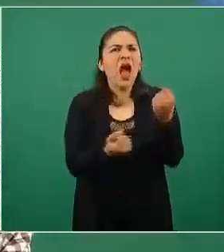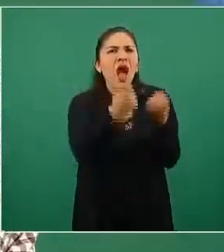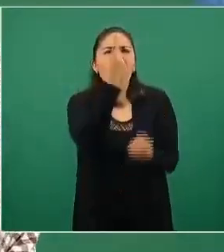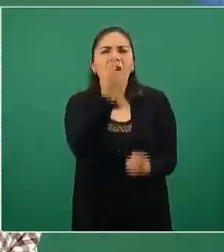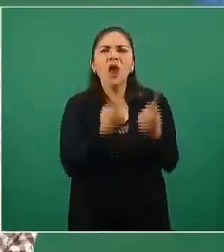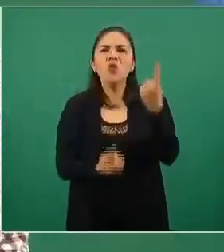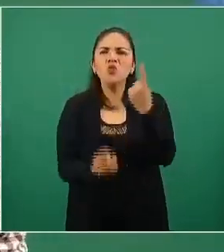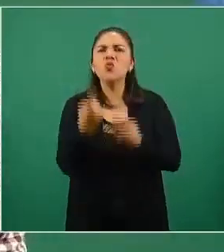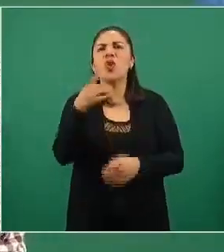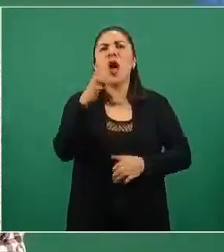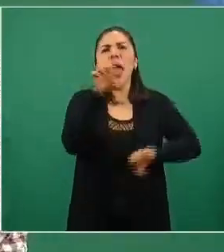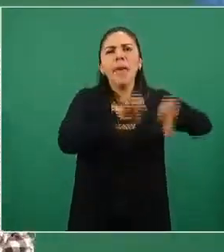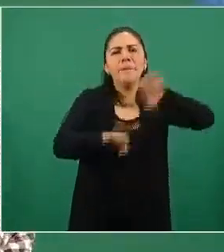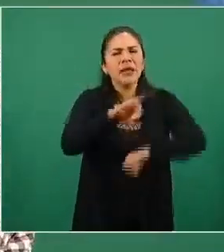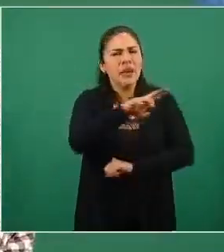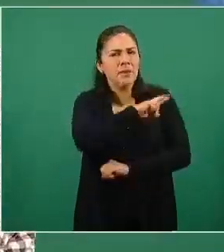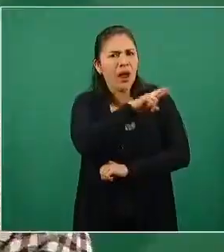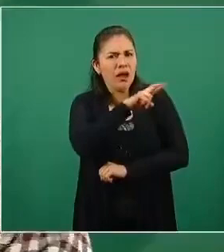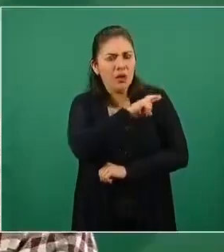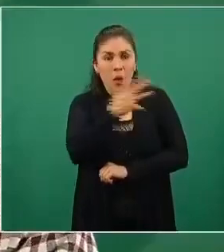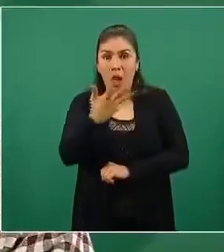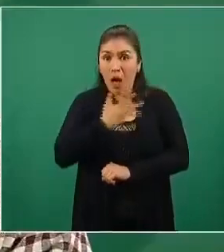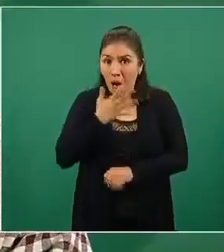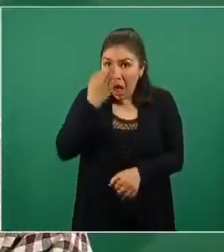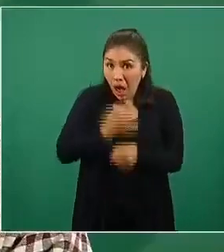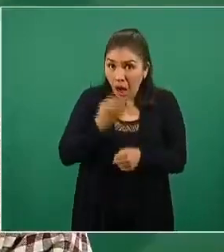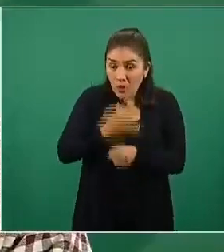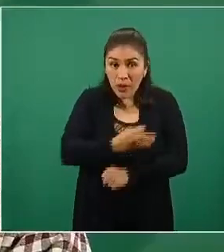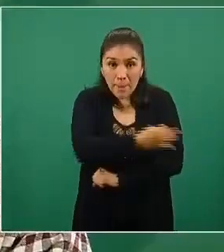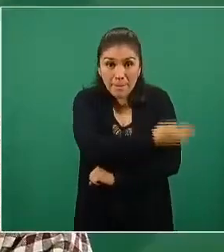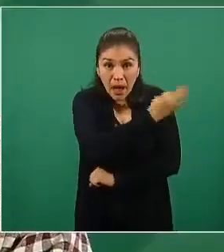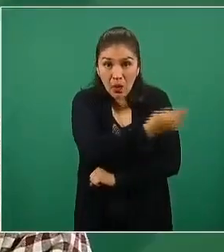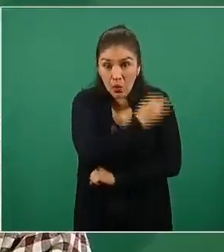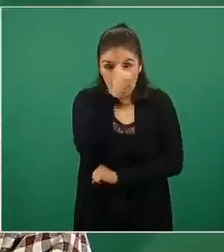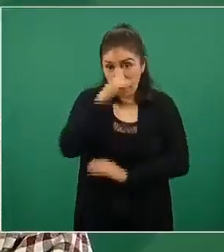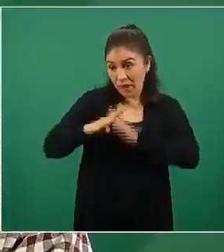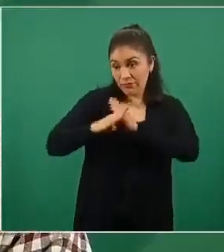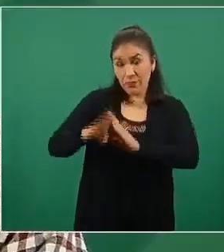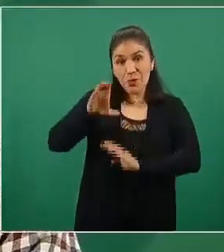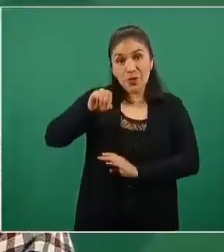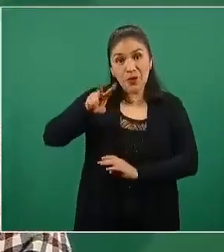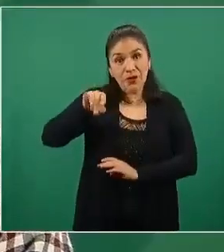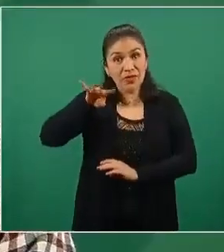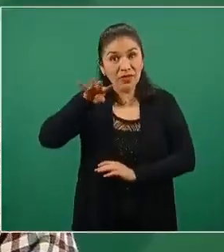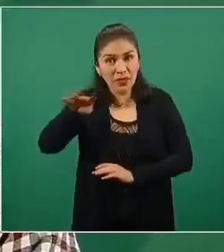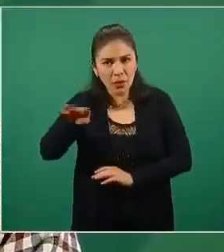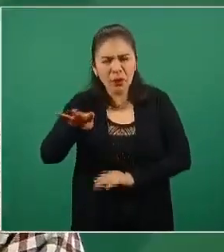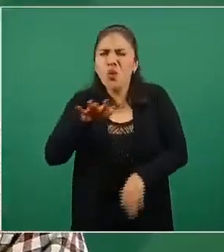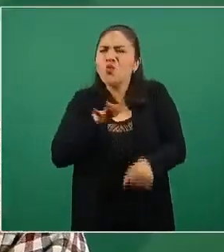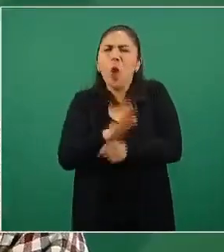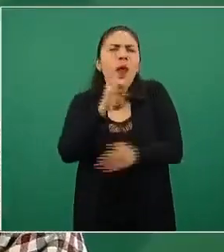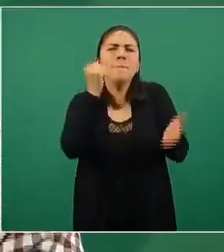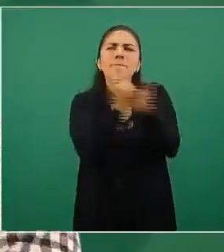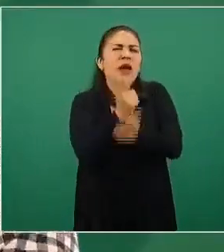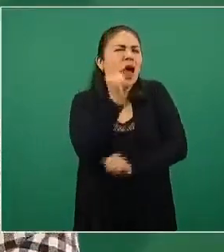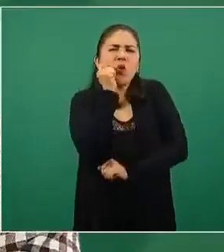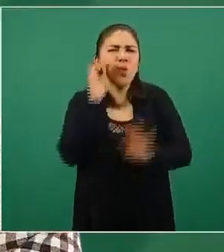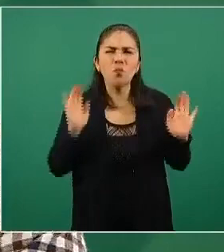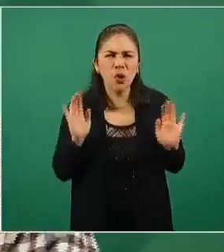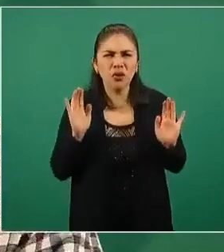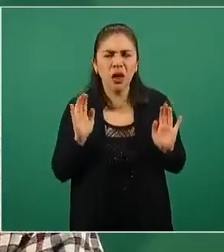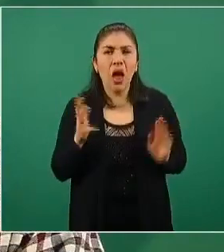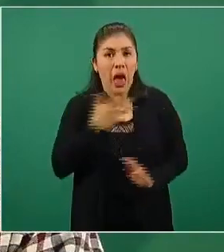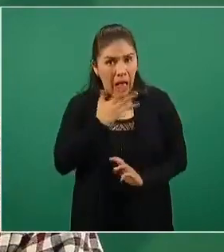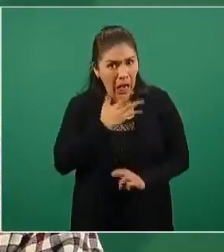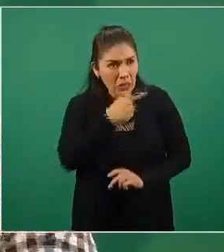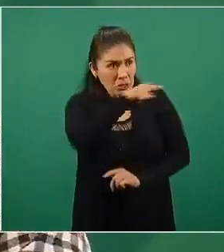privada que en este momento presente que tiene la vacuna contra COVID-19 de cualquier marca que pudiera